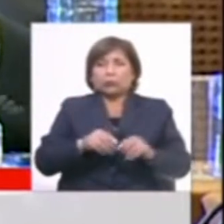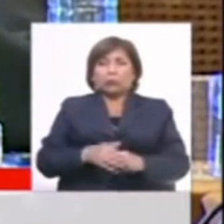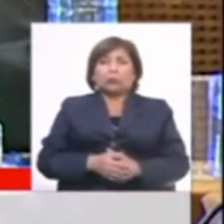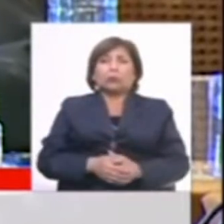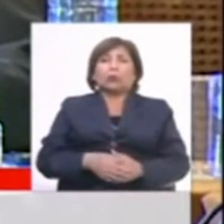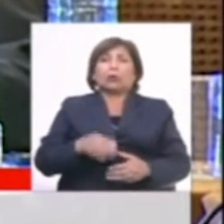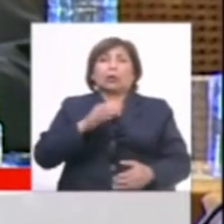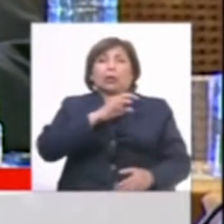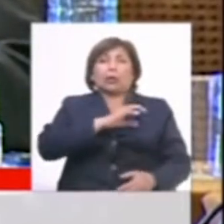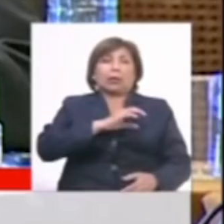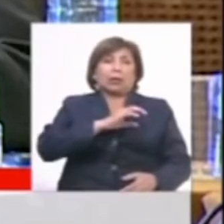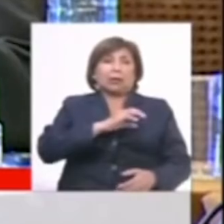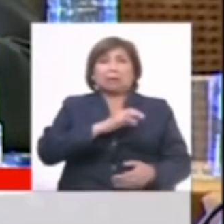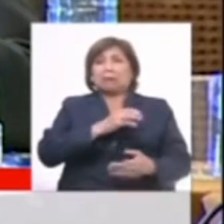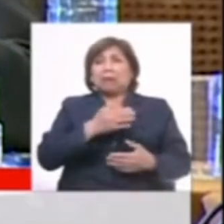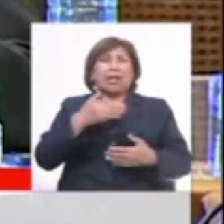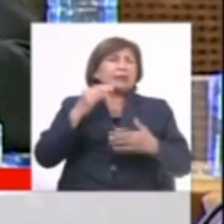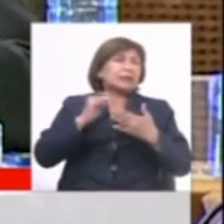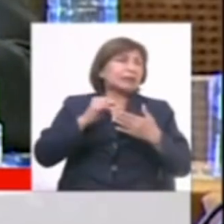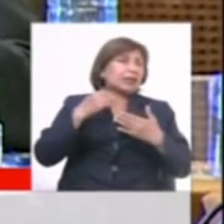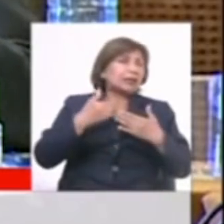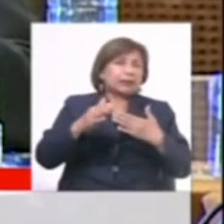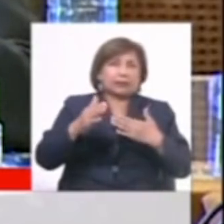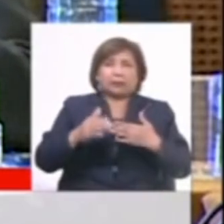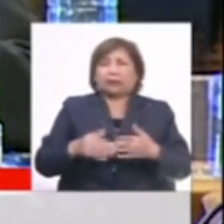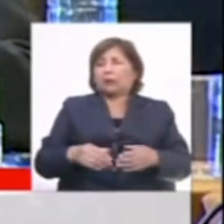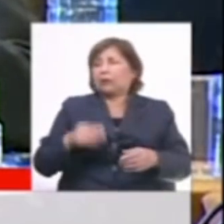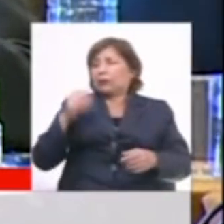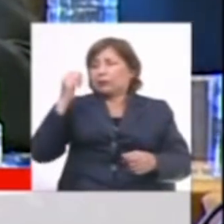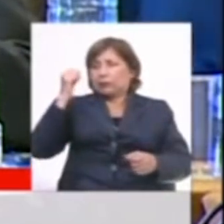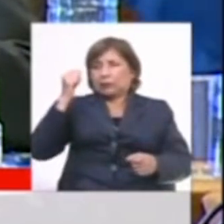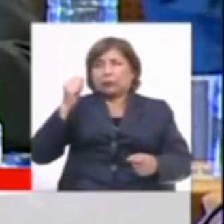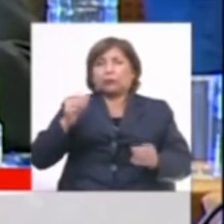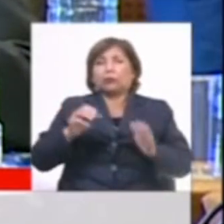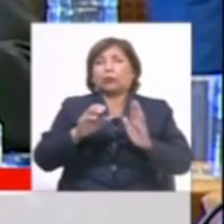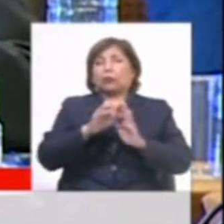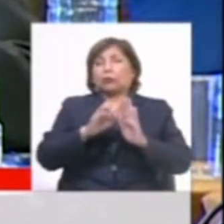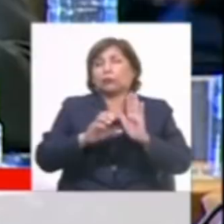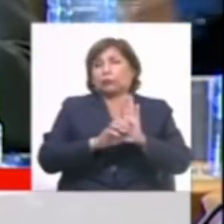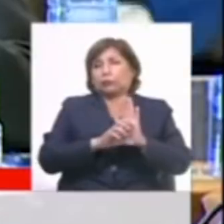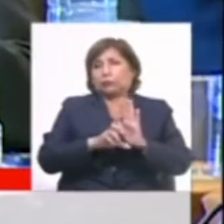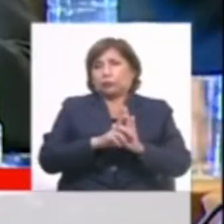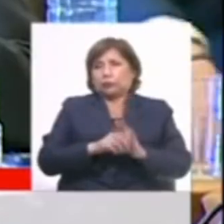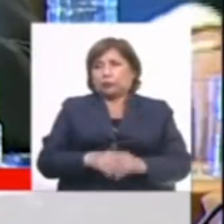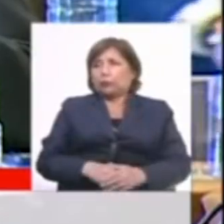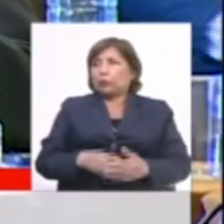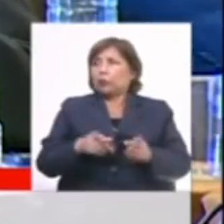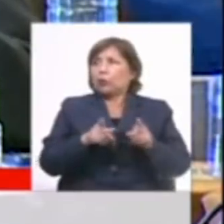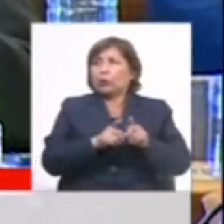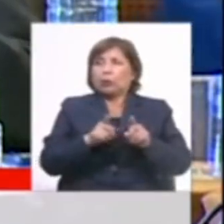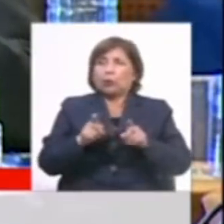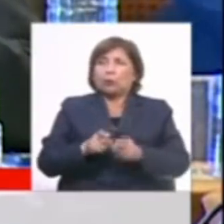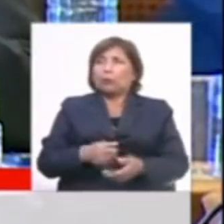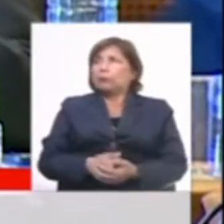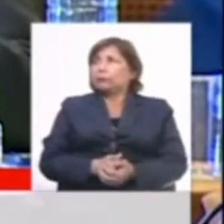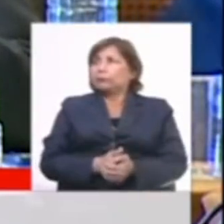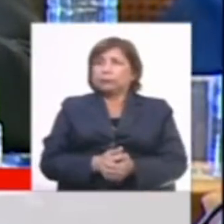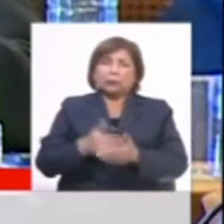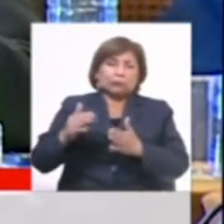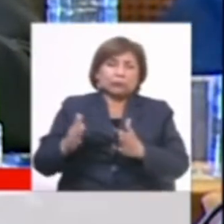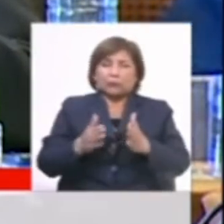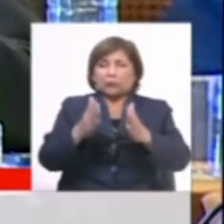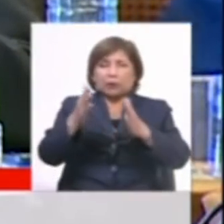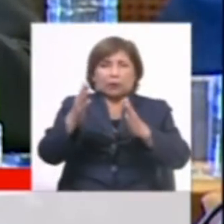algunas actitudes que van más allá del derecho constitucional, como el bloqueo de